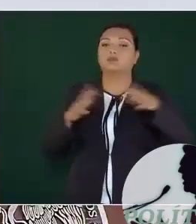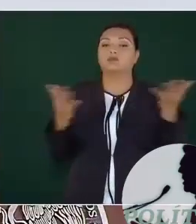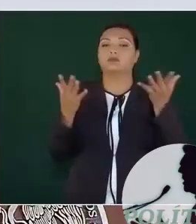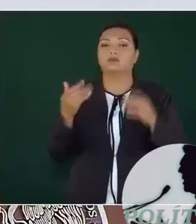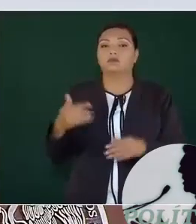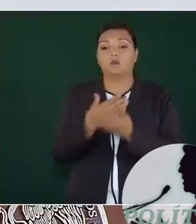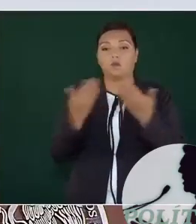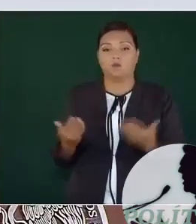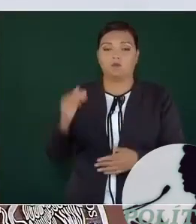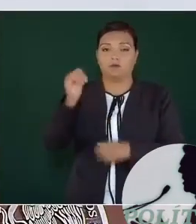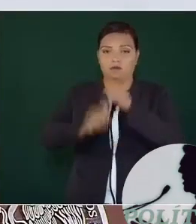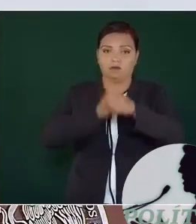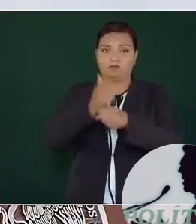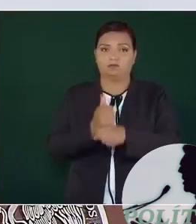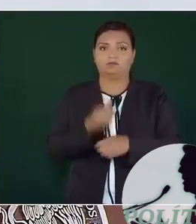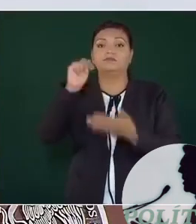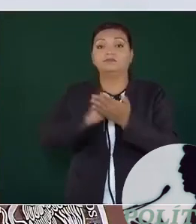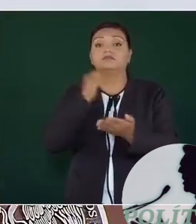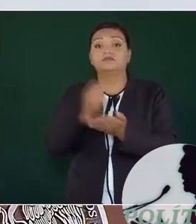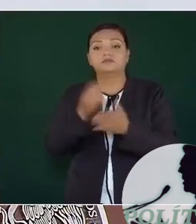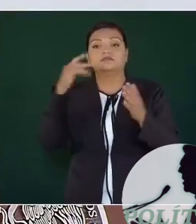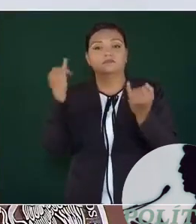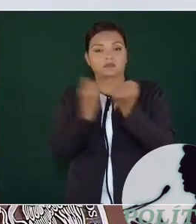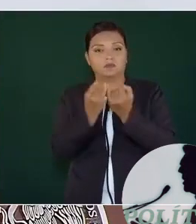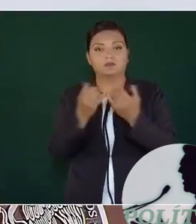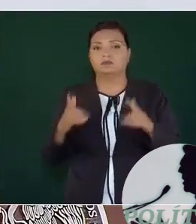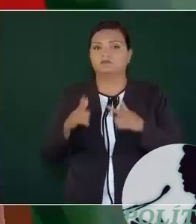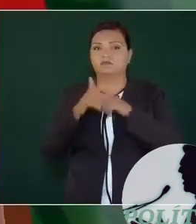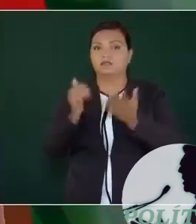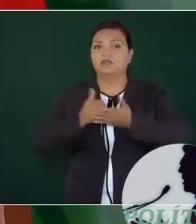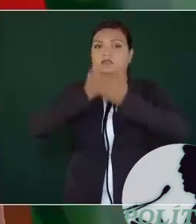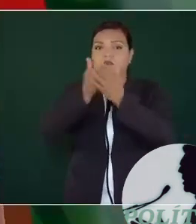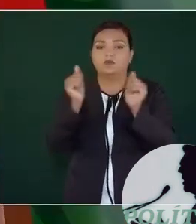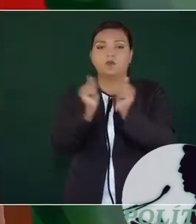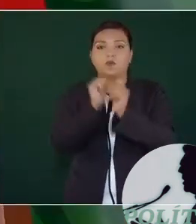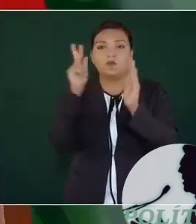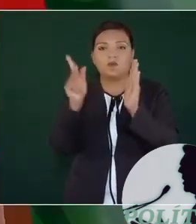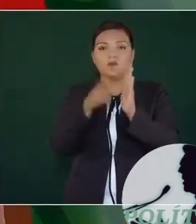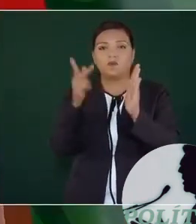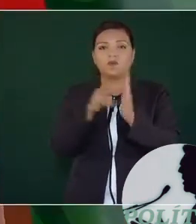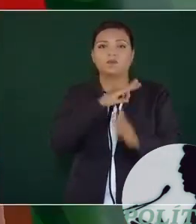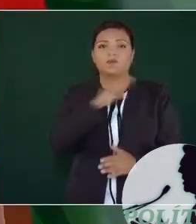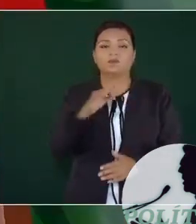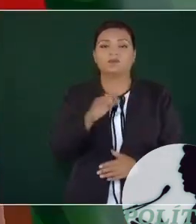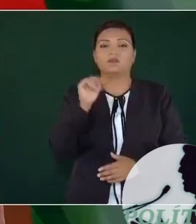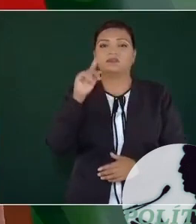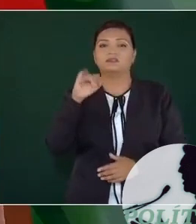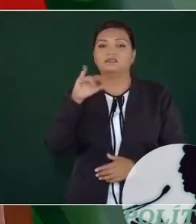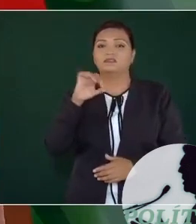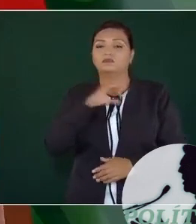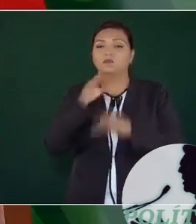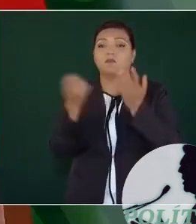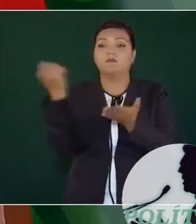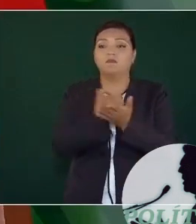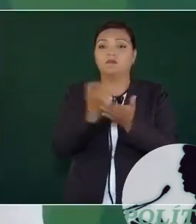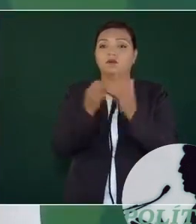el presente año. Tamaulipas, a su vez, ha sido beneficiado con la recuperación del poder adquisitivo de los